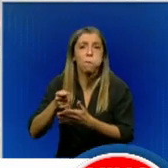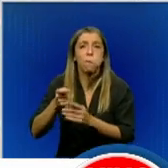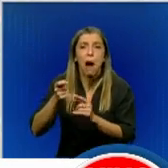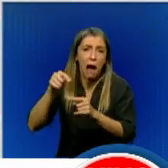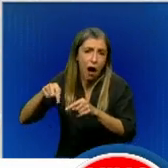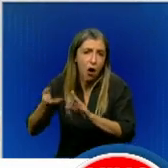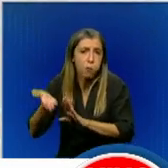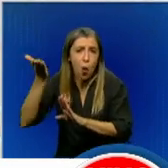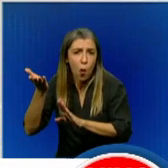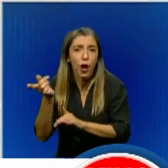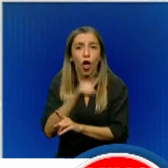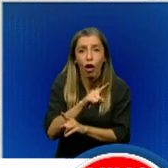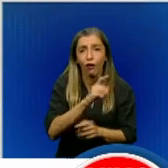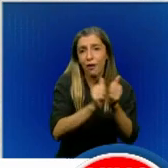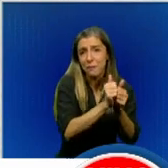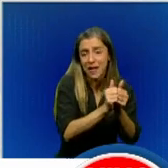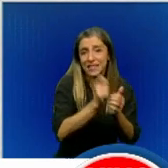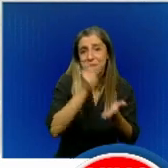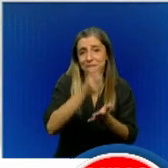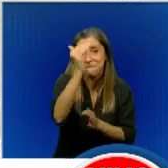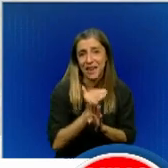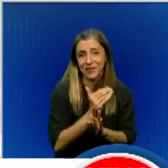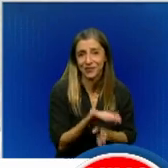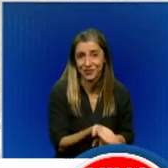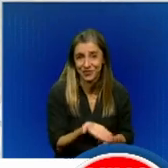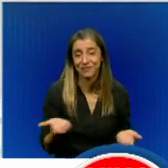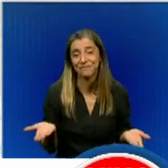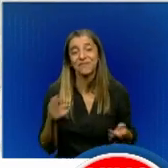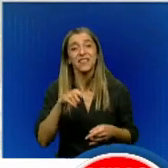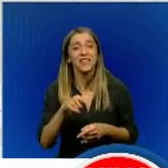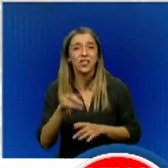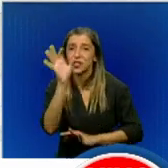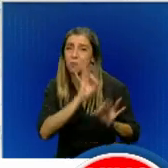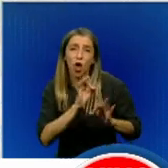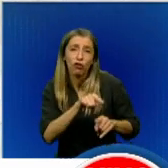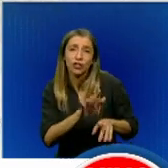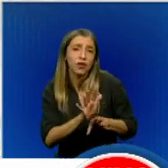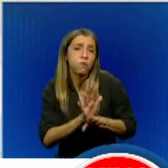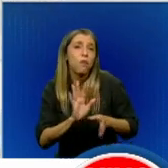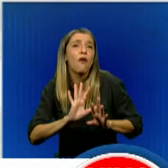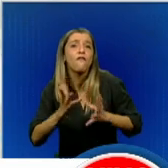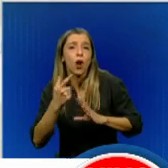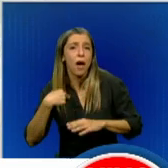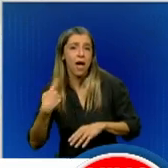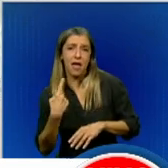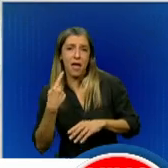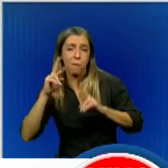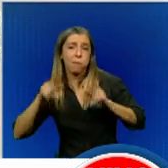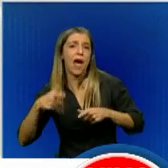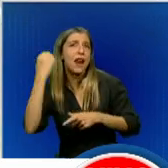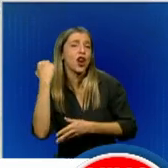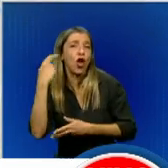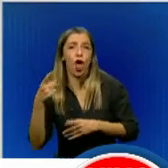proyecto coherente con el modelo económico social propuesto y comprometido se han dicho muchas cosas